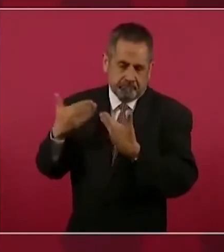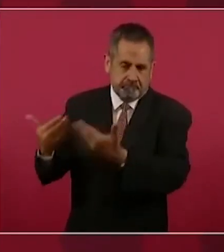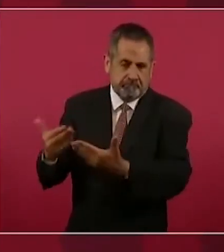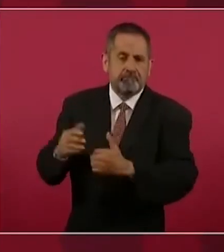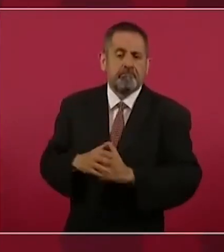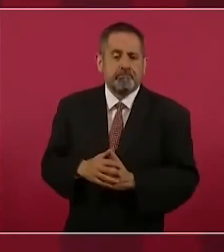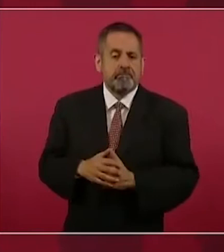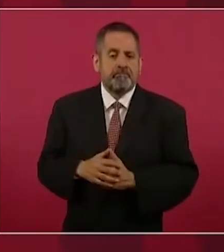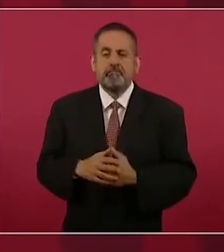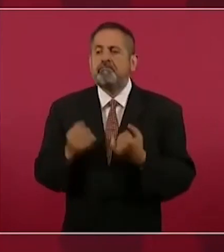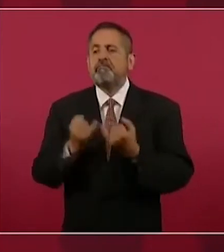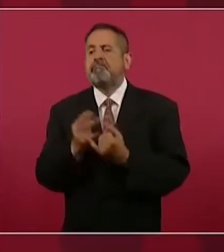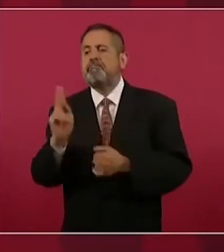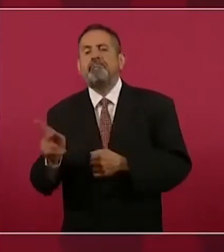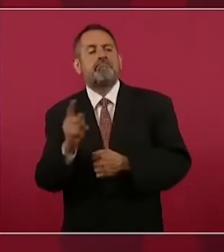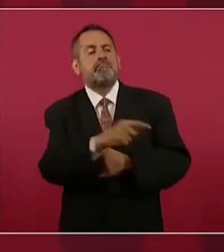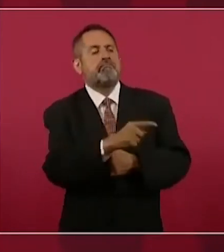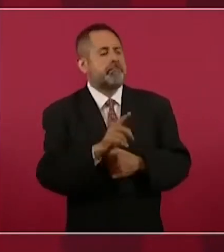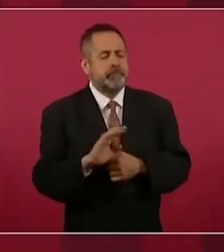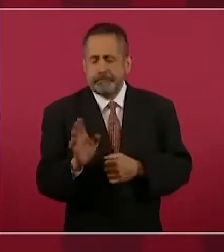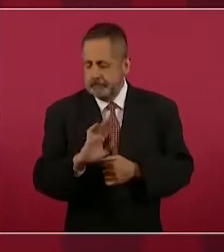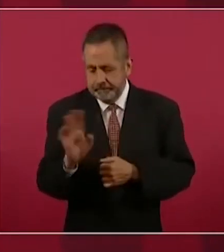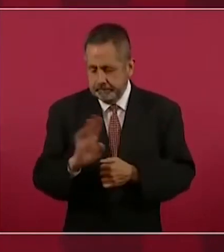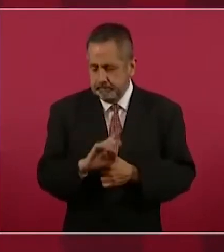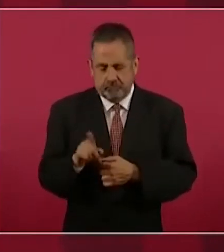No es como los otros.